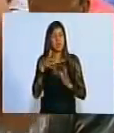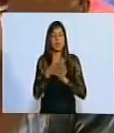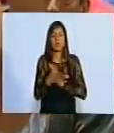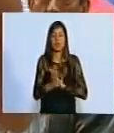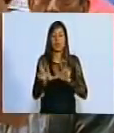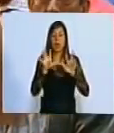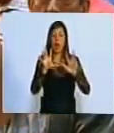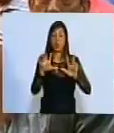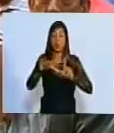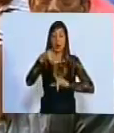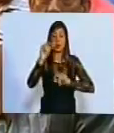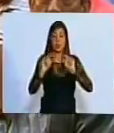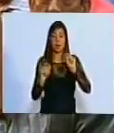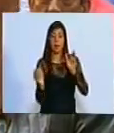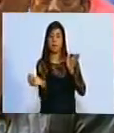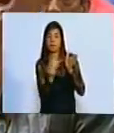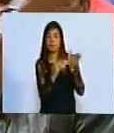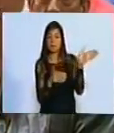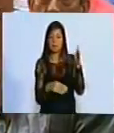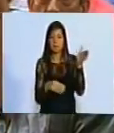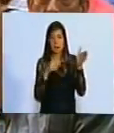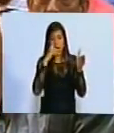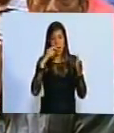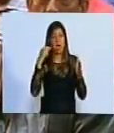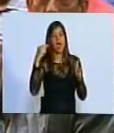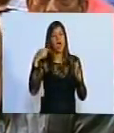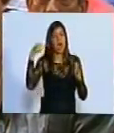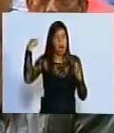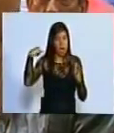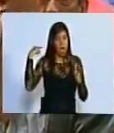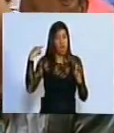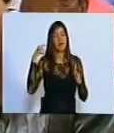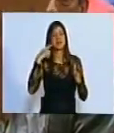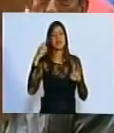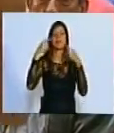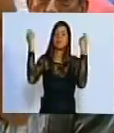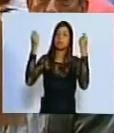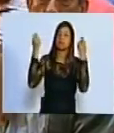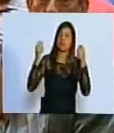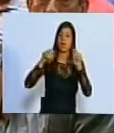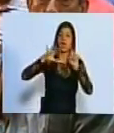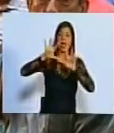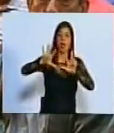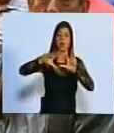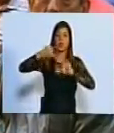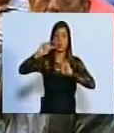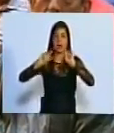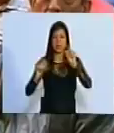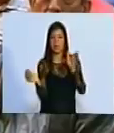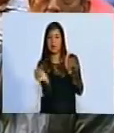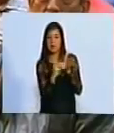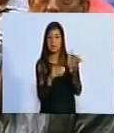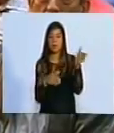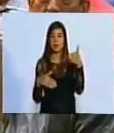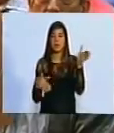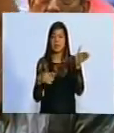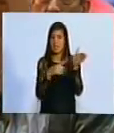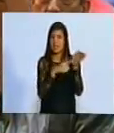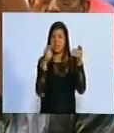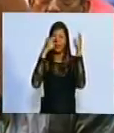octava estrella, con lo que ayer celebrábamos los 200 años de la incorporación y 11 años de que el presidente Hugo Chávez en